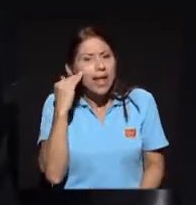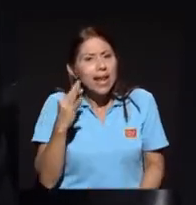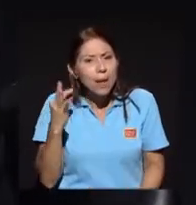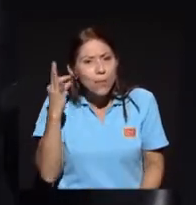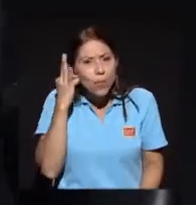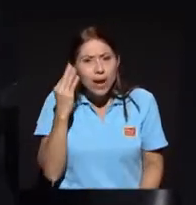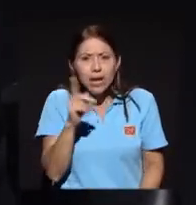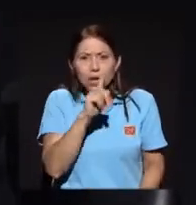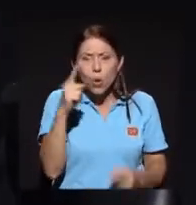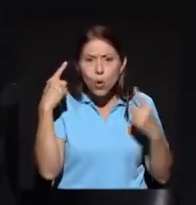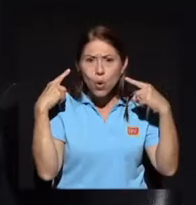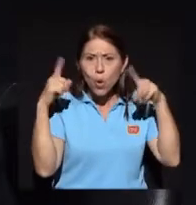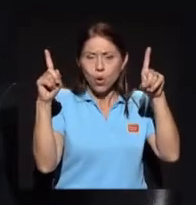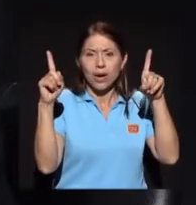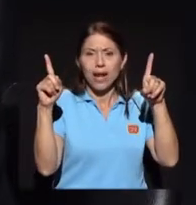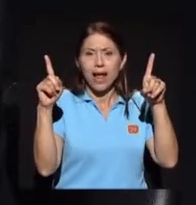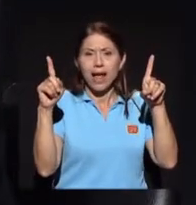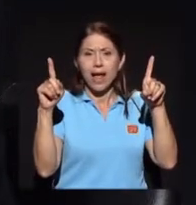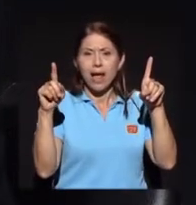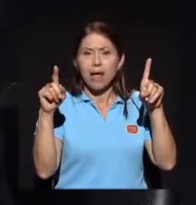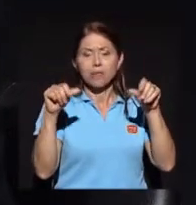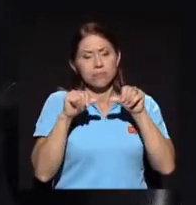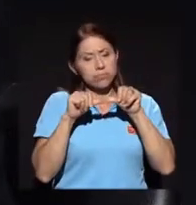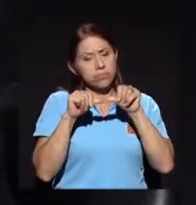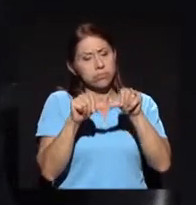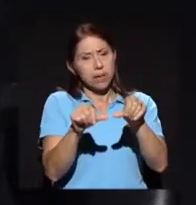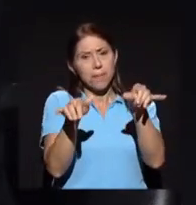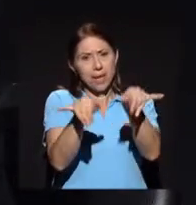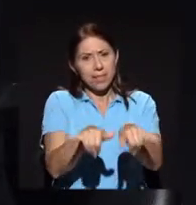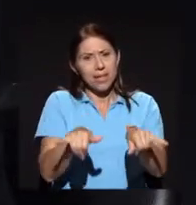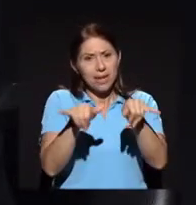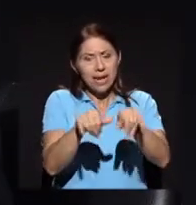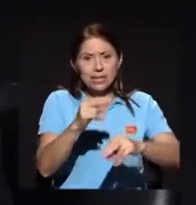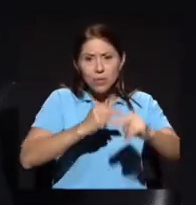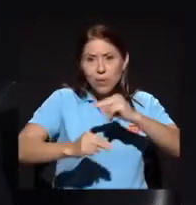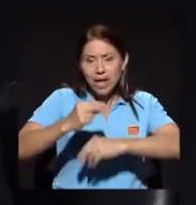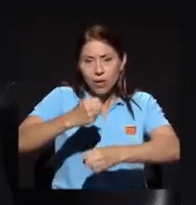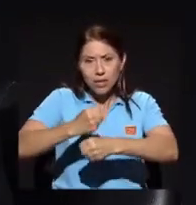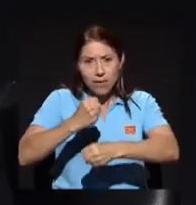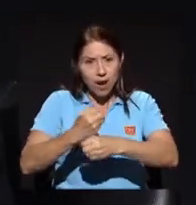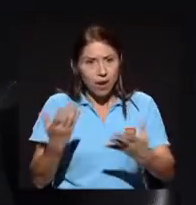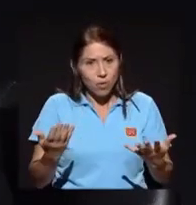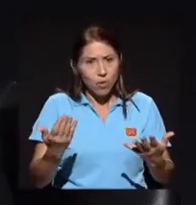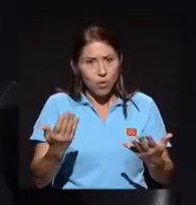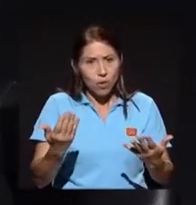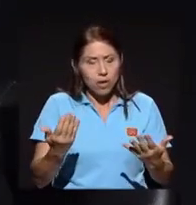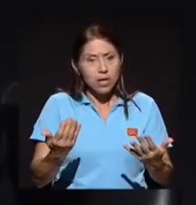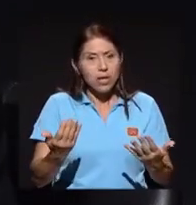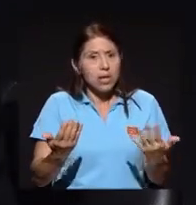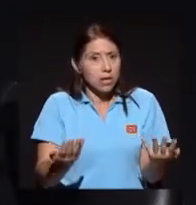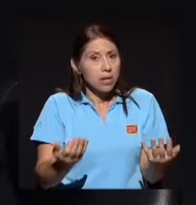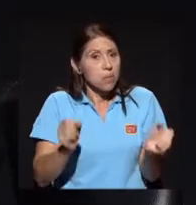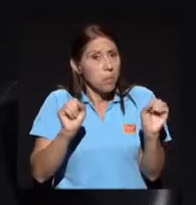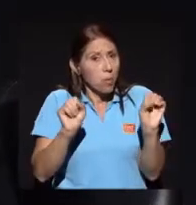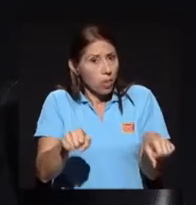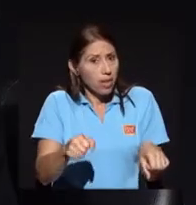logra mantenerse estable mente en un mercado de trabajo y optar por puestos